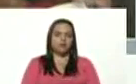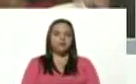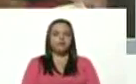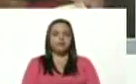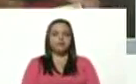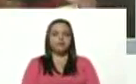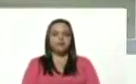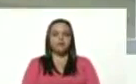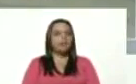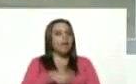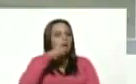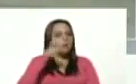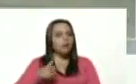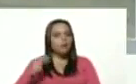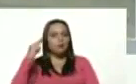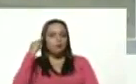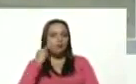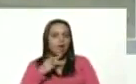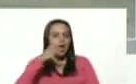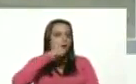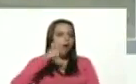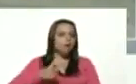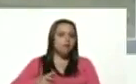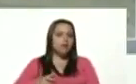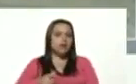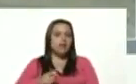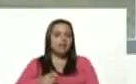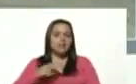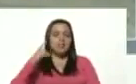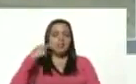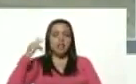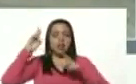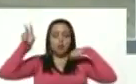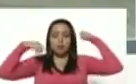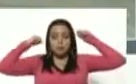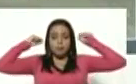el pueblo de Bolívar, es el pueblo del negro primero.